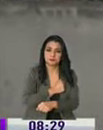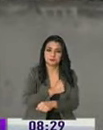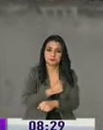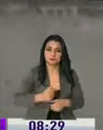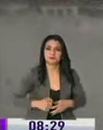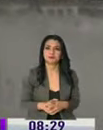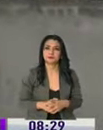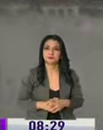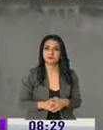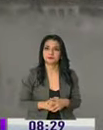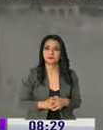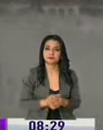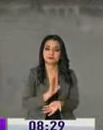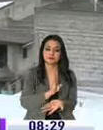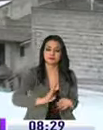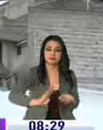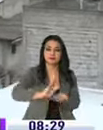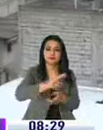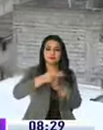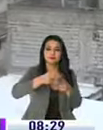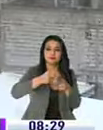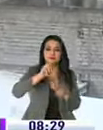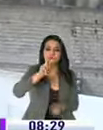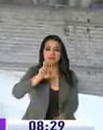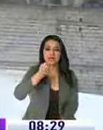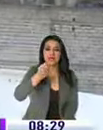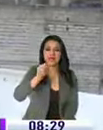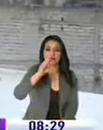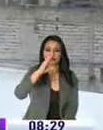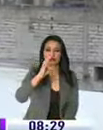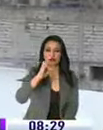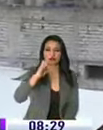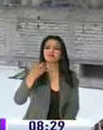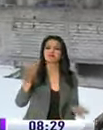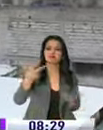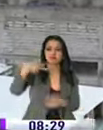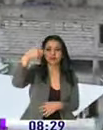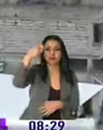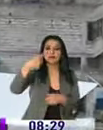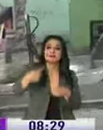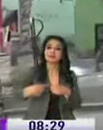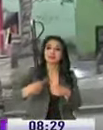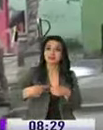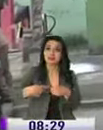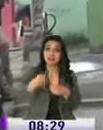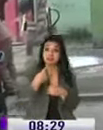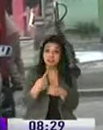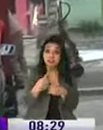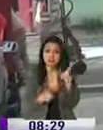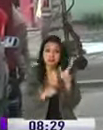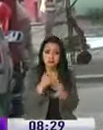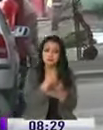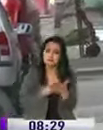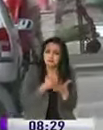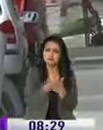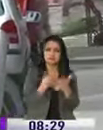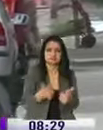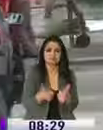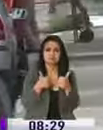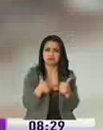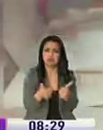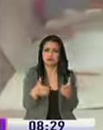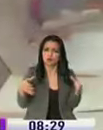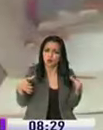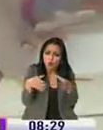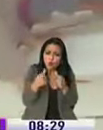Hablar del barrio San Enrique de Velasco, ubicado al norte de Quito, es hablar de gente luchadora, ya que este sitio que